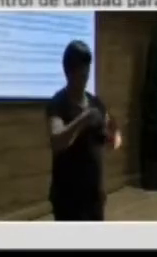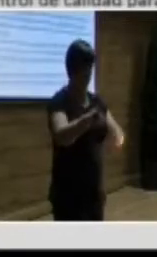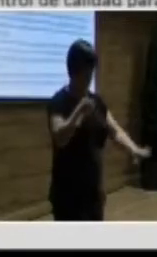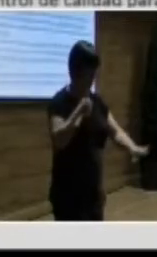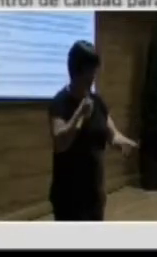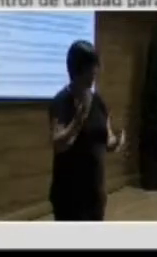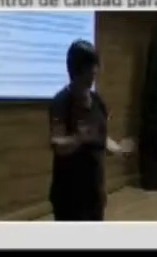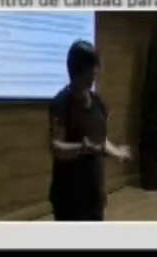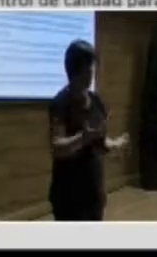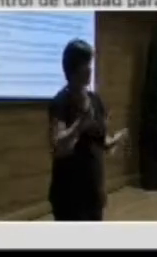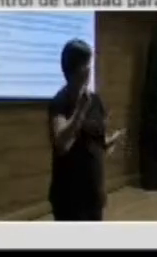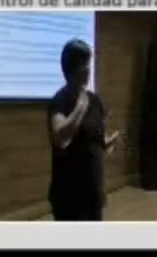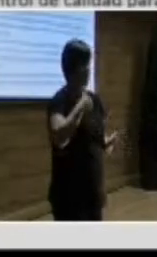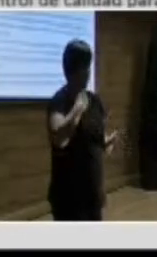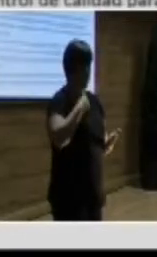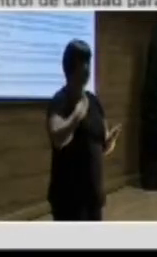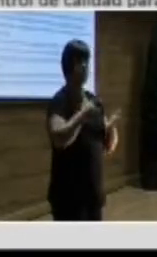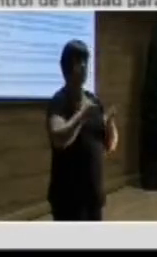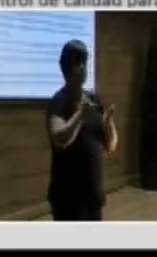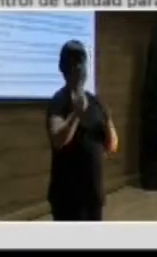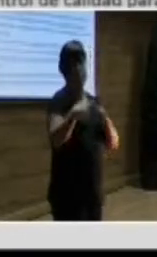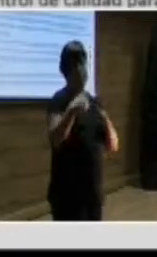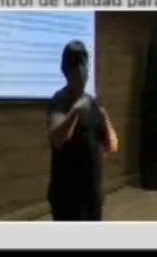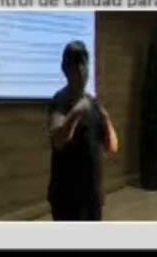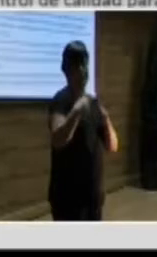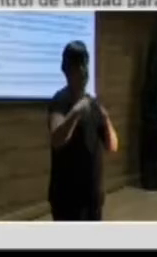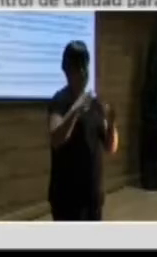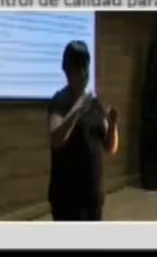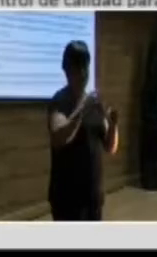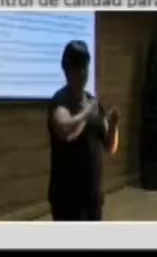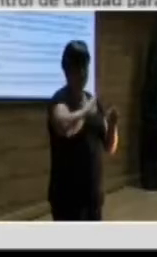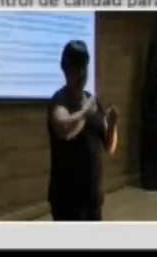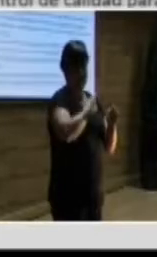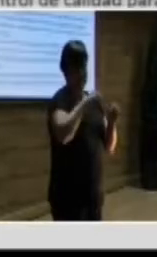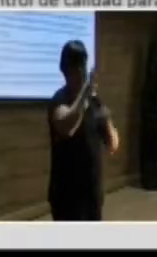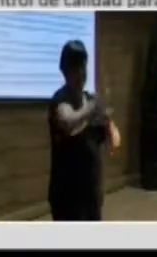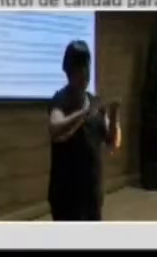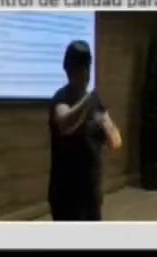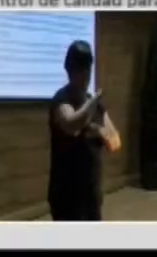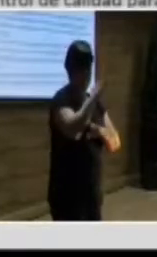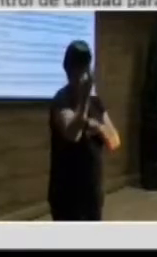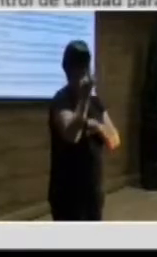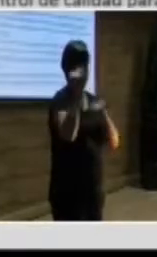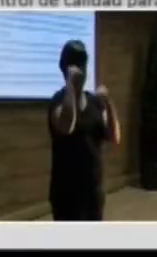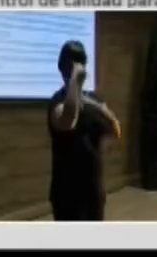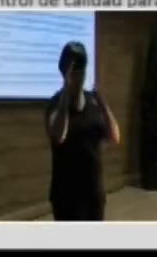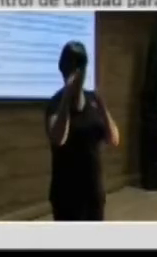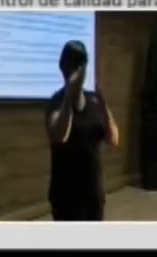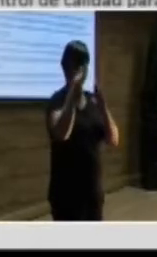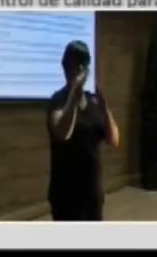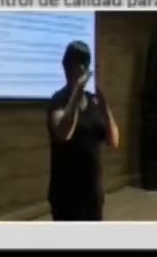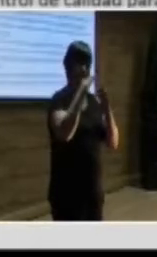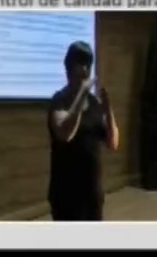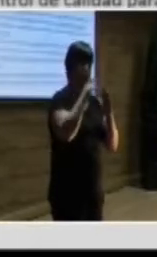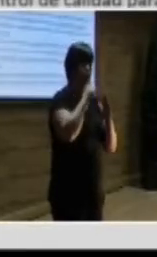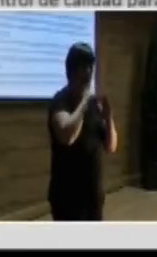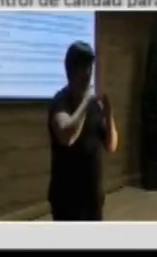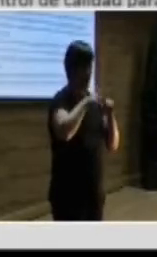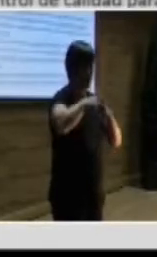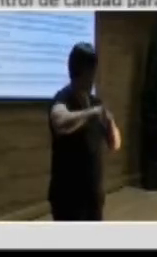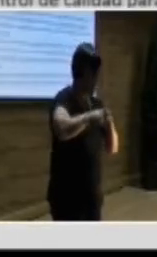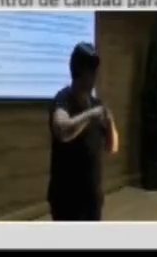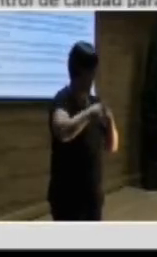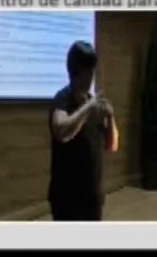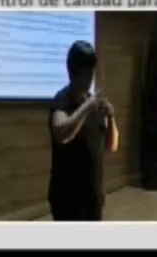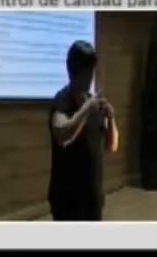futuro plan o esa futura política de Estado tendrá que prestar atención a todas estas medidas que digo de herramientas en la consulta,